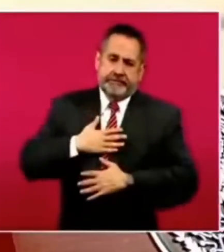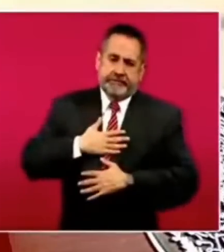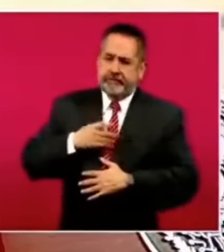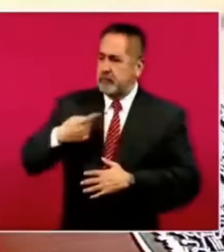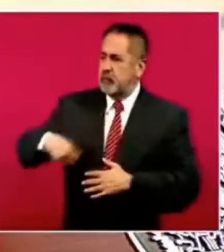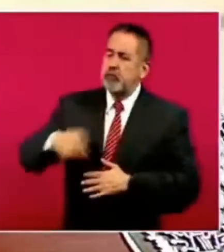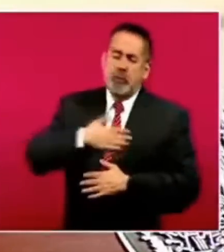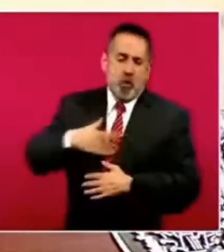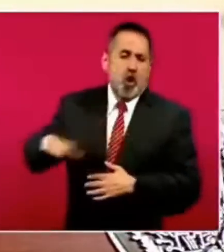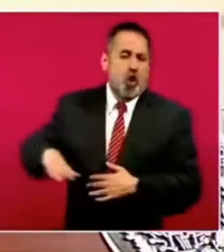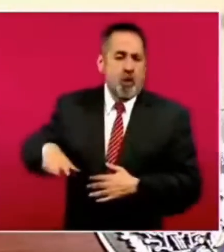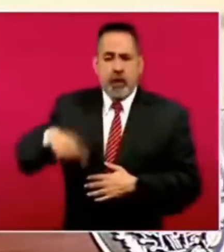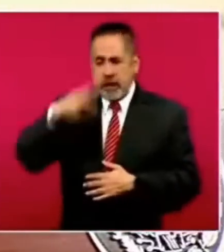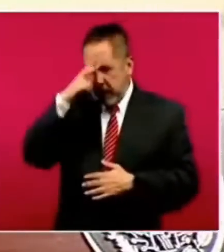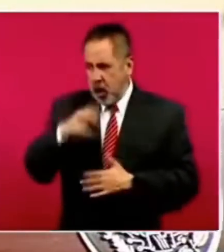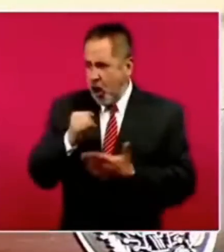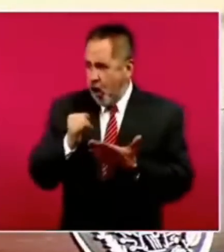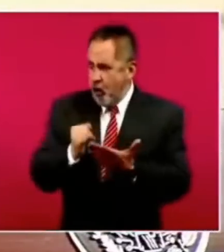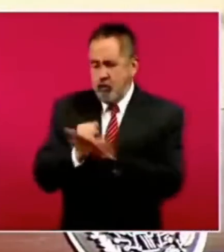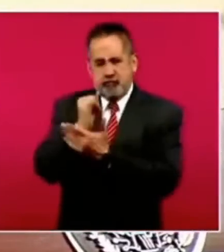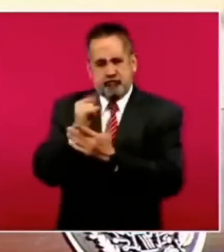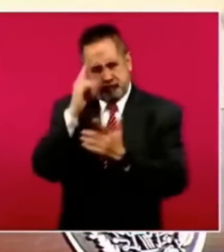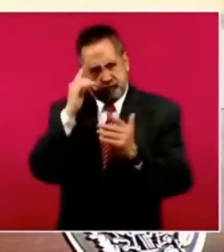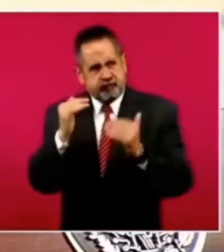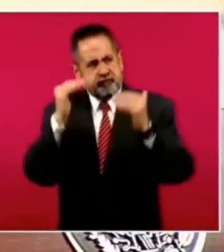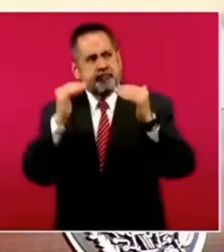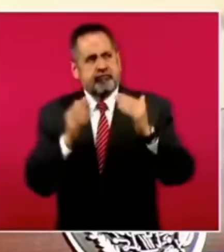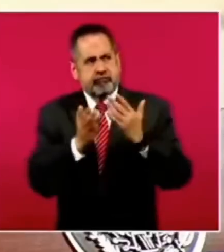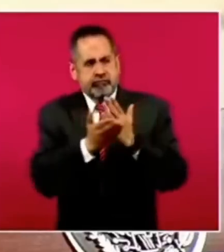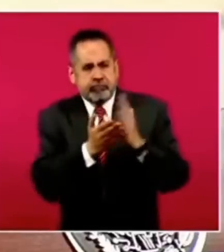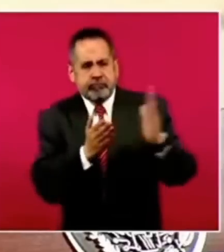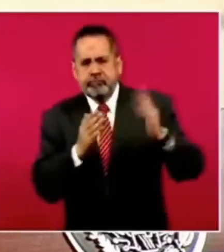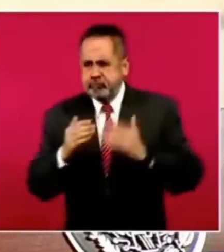como gobierno soberano,